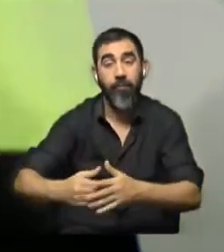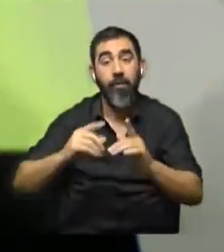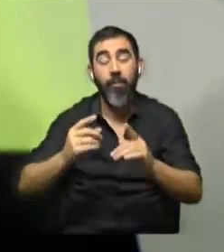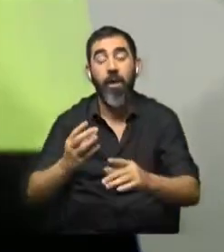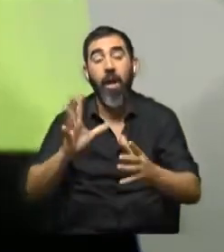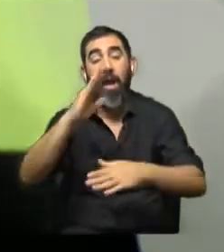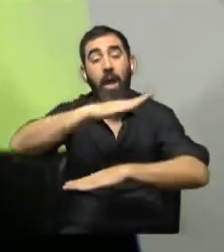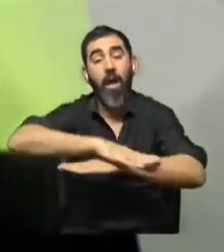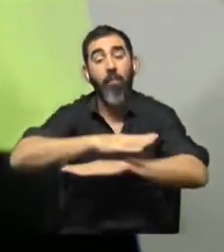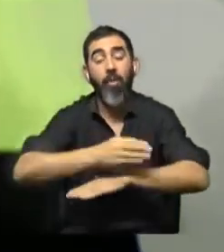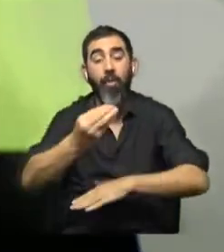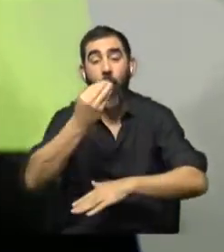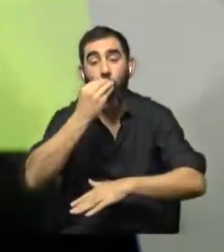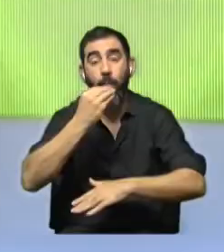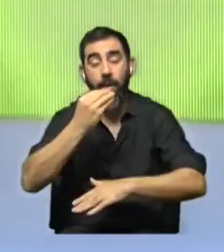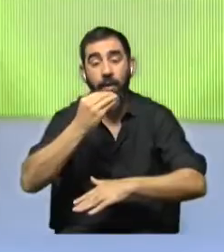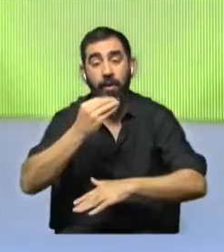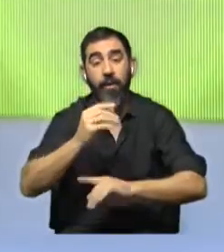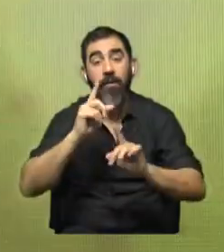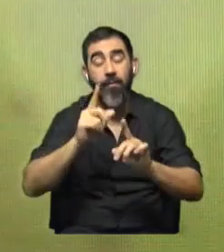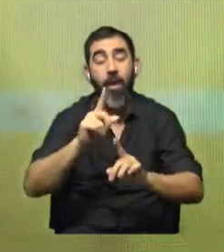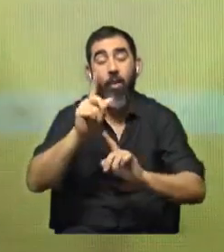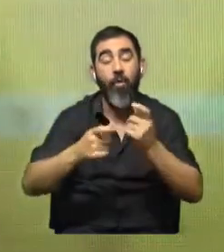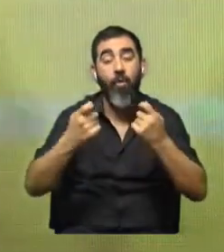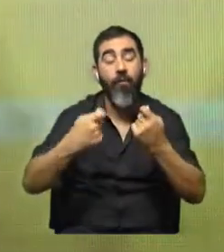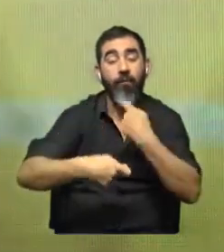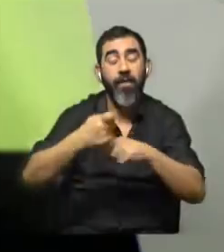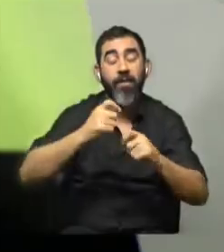además, en algunos venderán cerveza, mirá cómo hago el link, ¿no? En algunos venderán cerveza y ahí